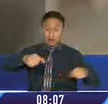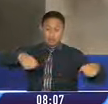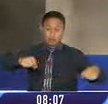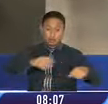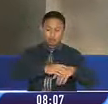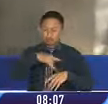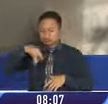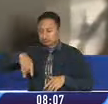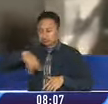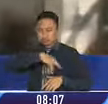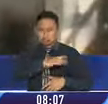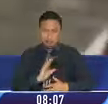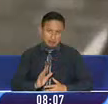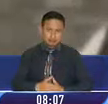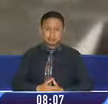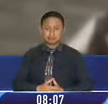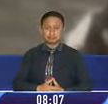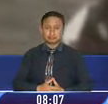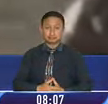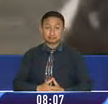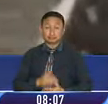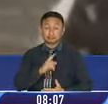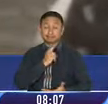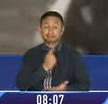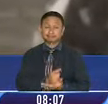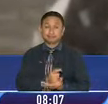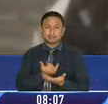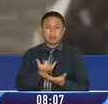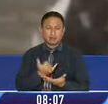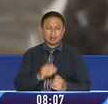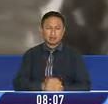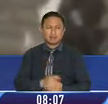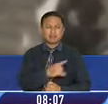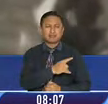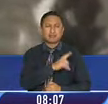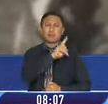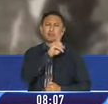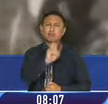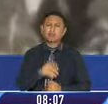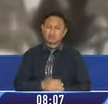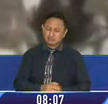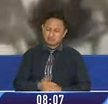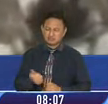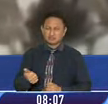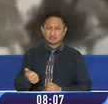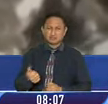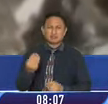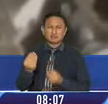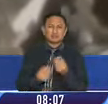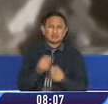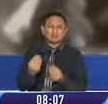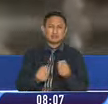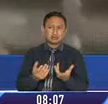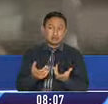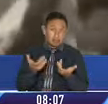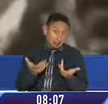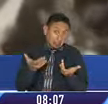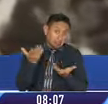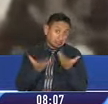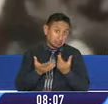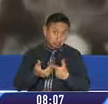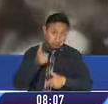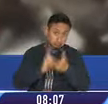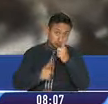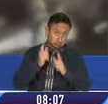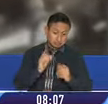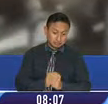sus vehículos. Y sí, la pregunta que el vecino se hace es que ¿qué hacen ahí? Tal vez ingiriendo licor, cuando